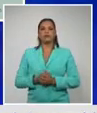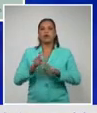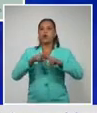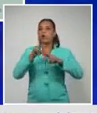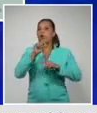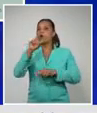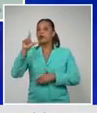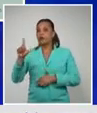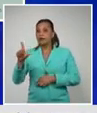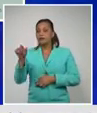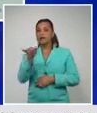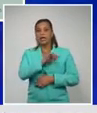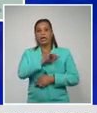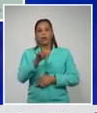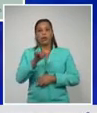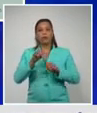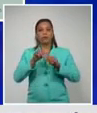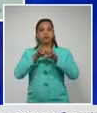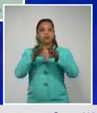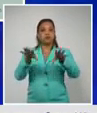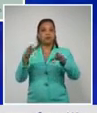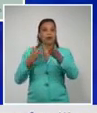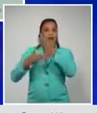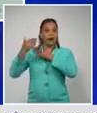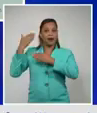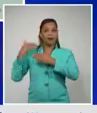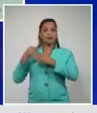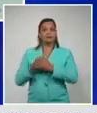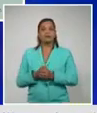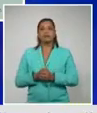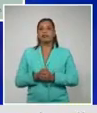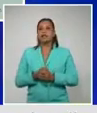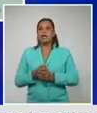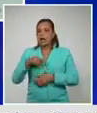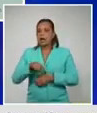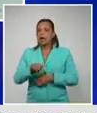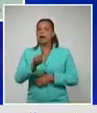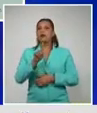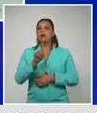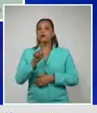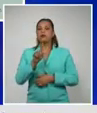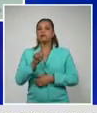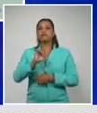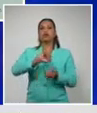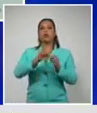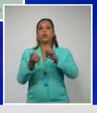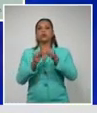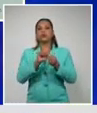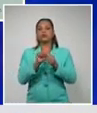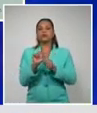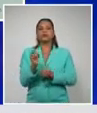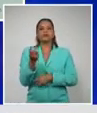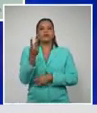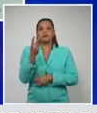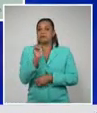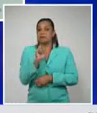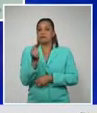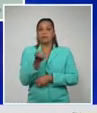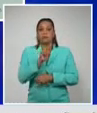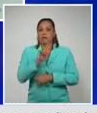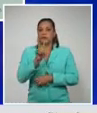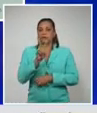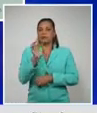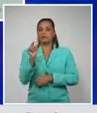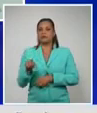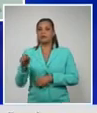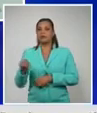también que presentó una transmisión muy importante, también con control de la pandemia, 2 casos ayer, 7